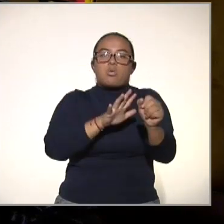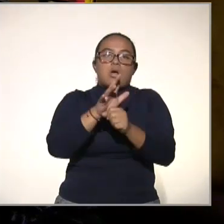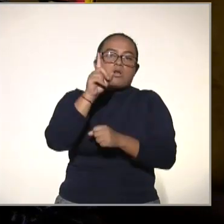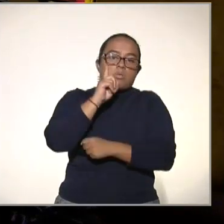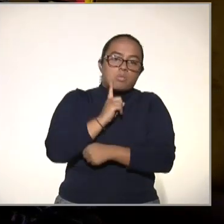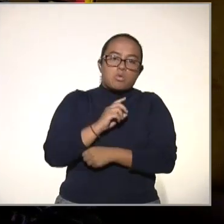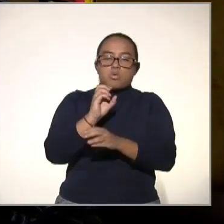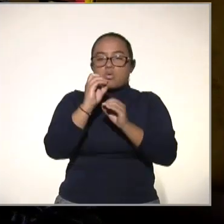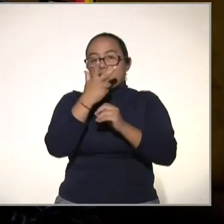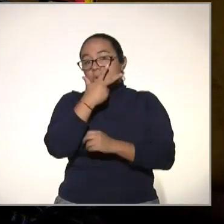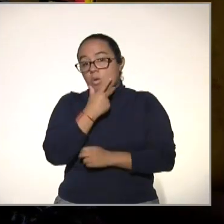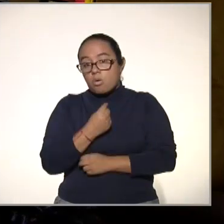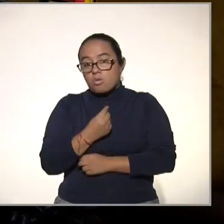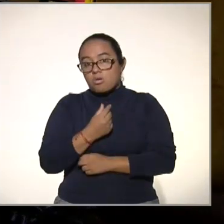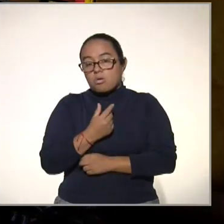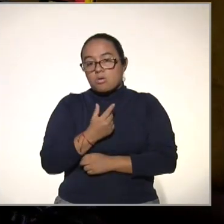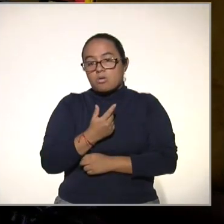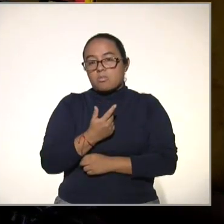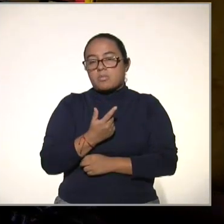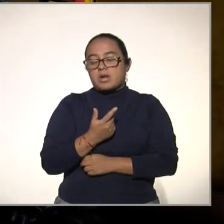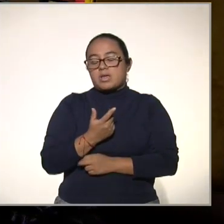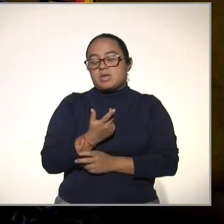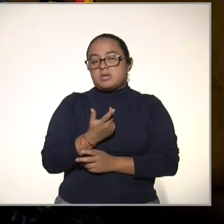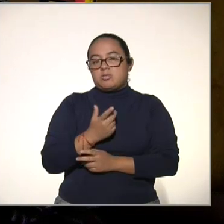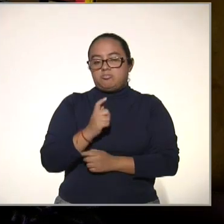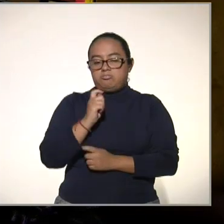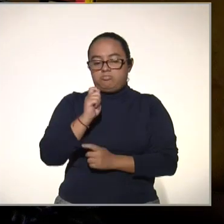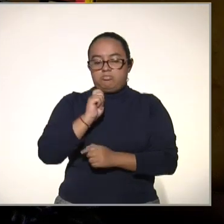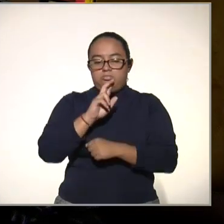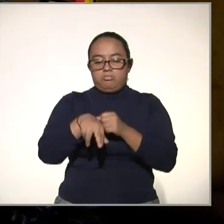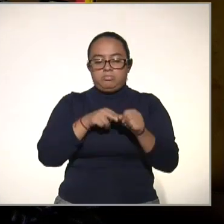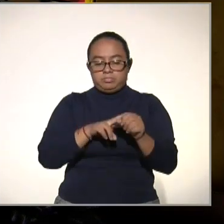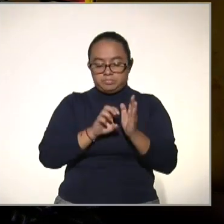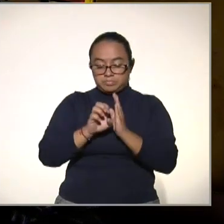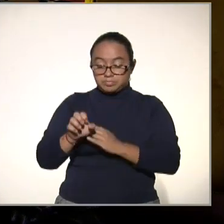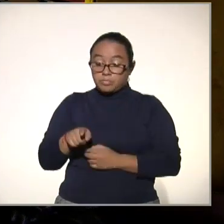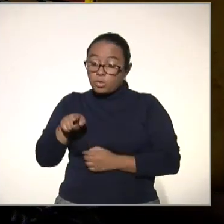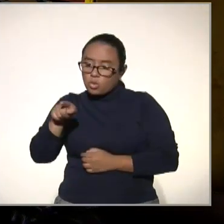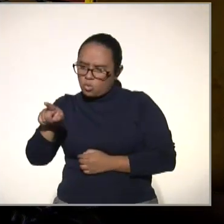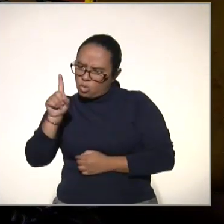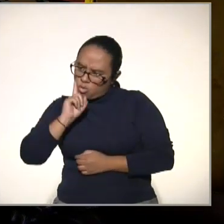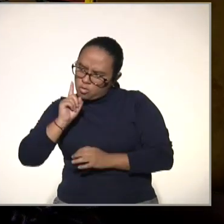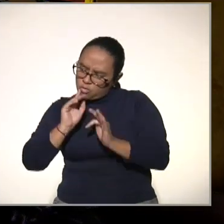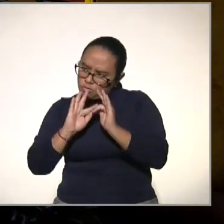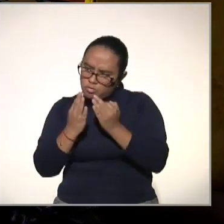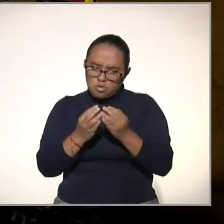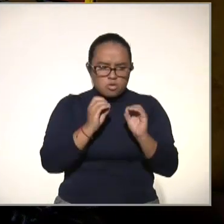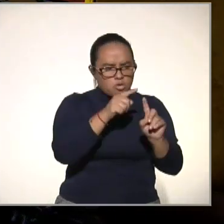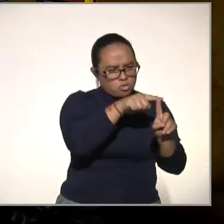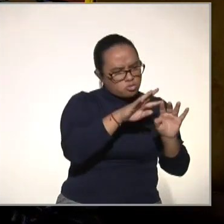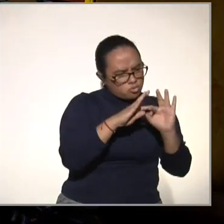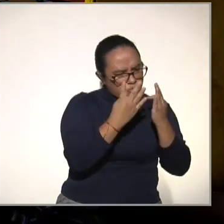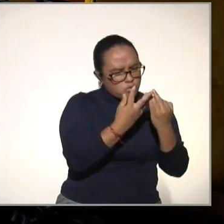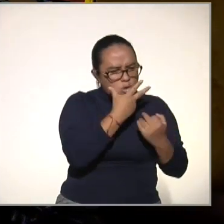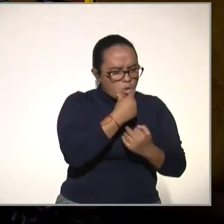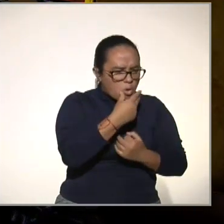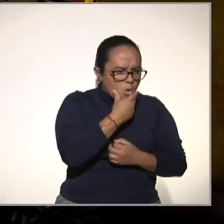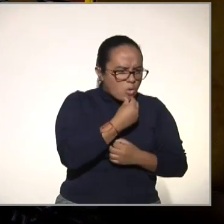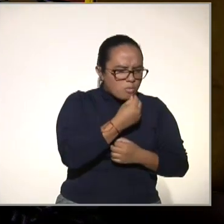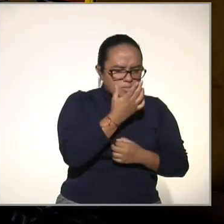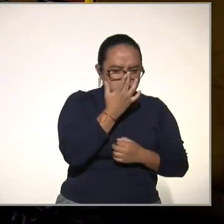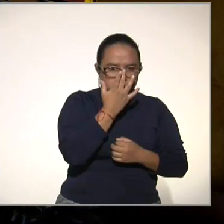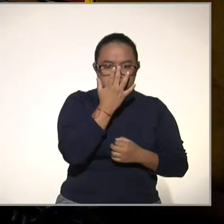género, digamos, normativo, hacia verte muy femenina, muy masculina, muy femenino, muy